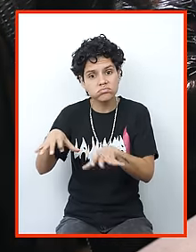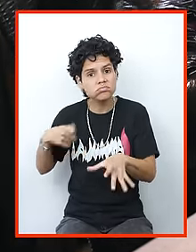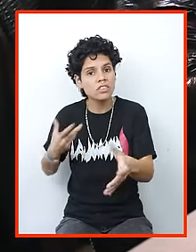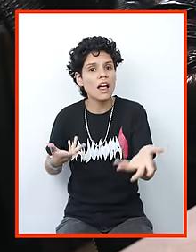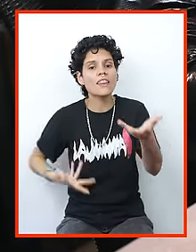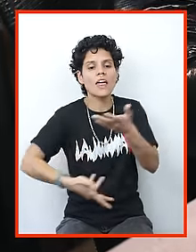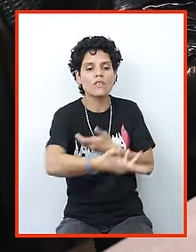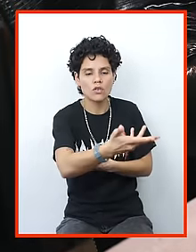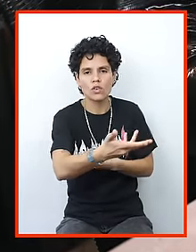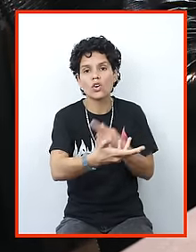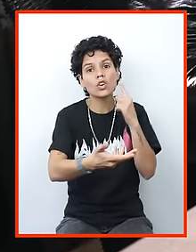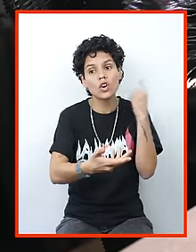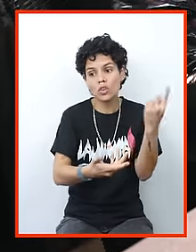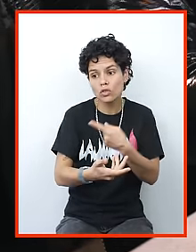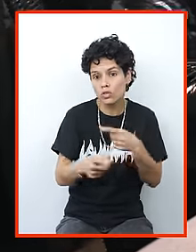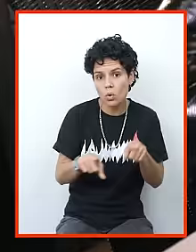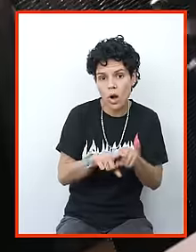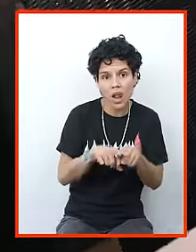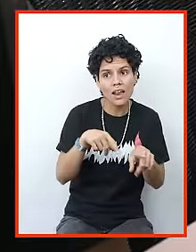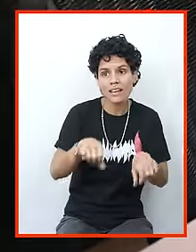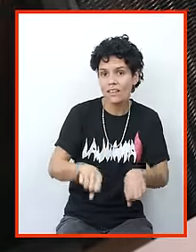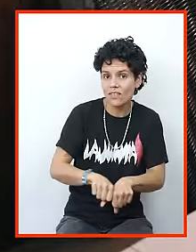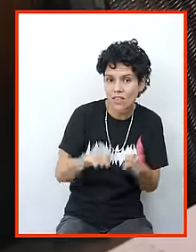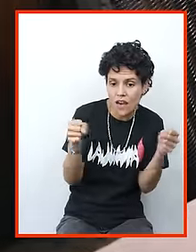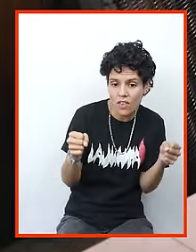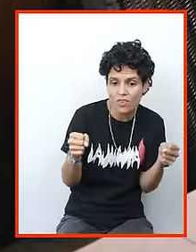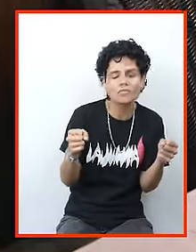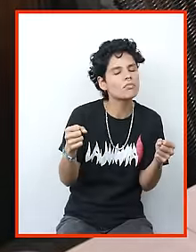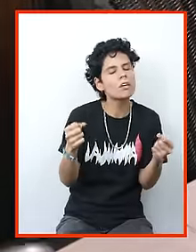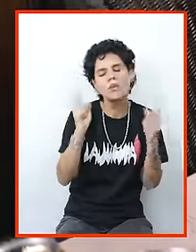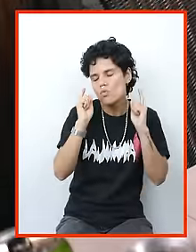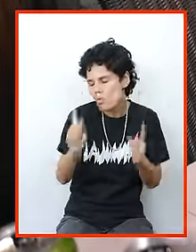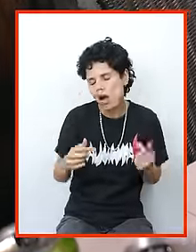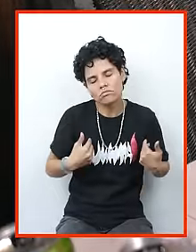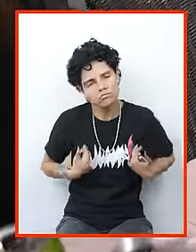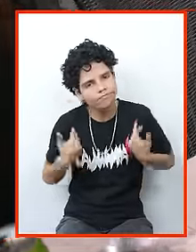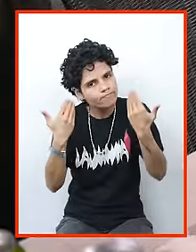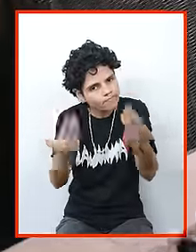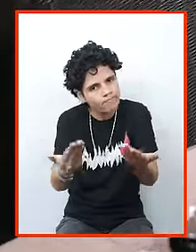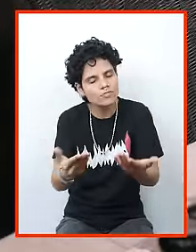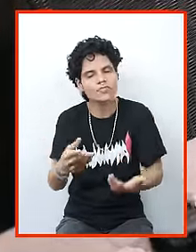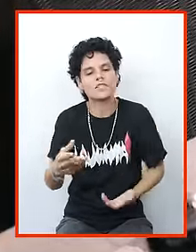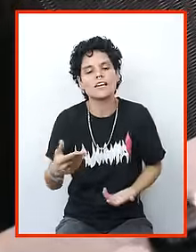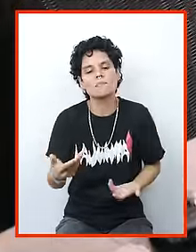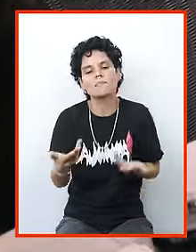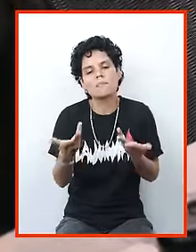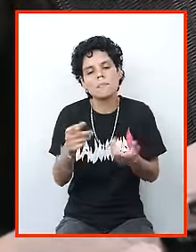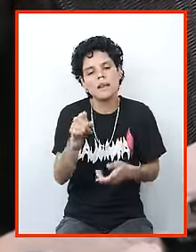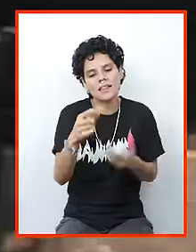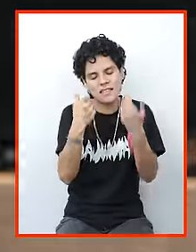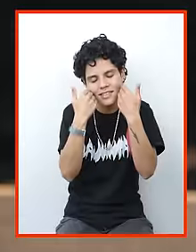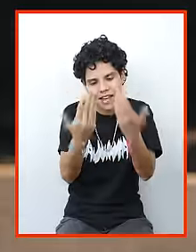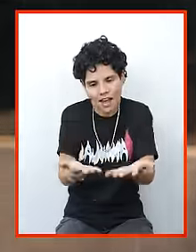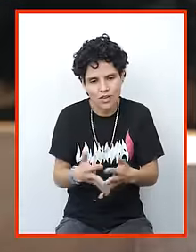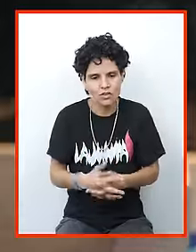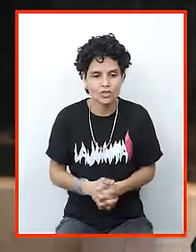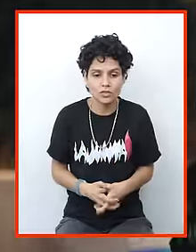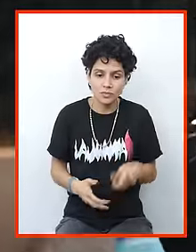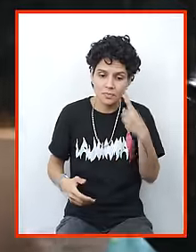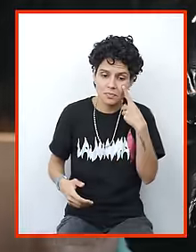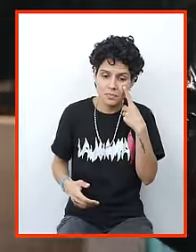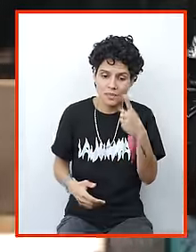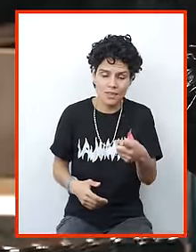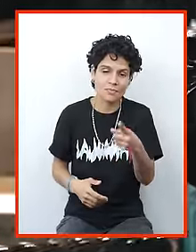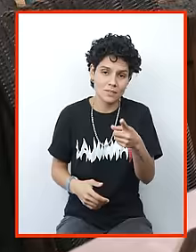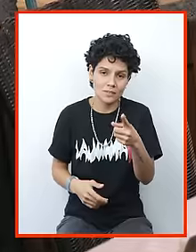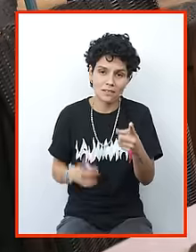de que estamos quebrados, compadre, te tenemos un regalo. ¡Ah, buena! ¡Qué entrete! Me gusta. Compadre, te tenemos